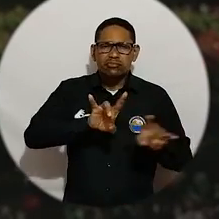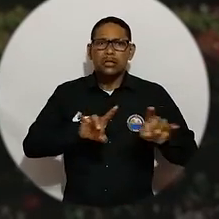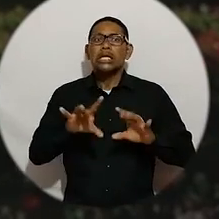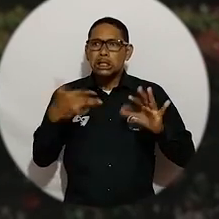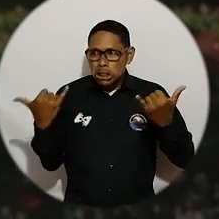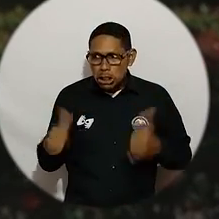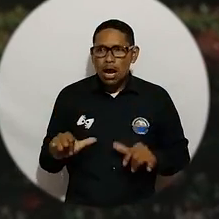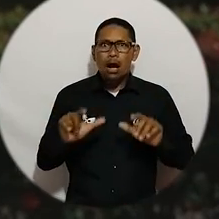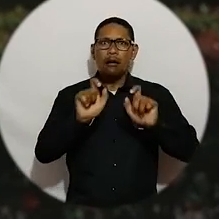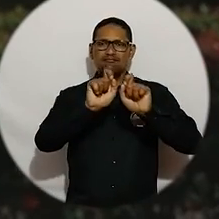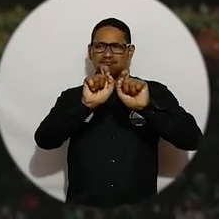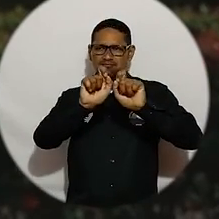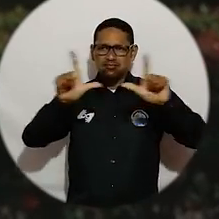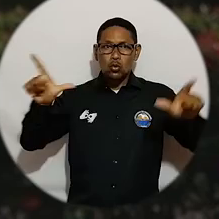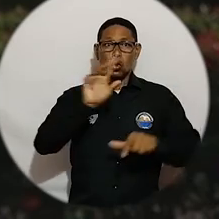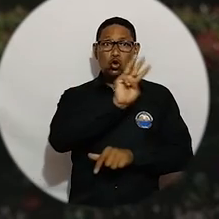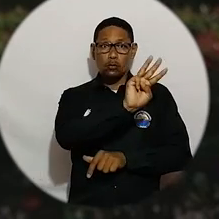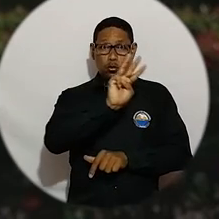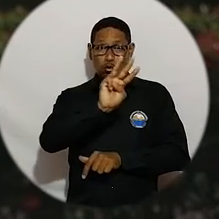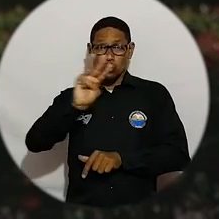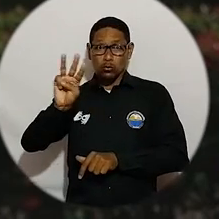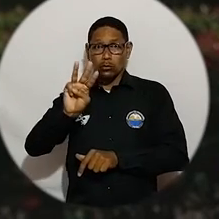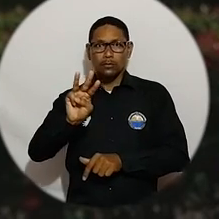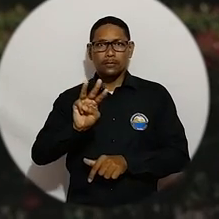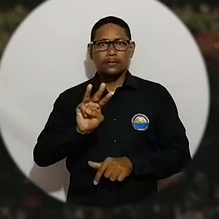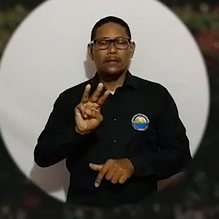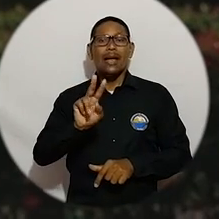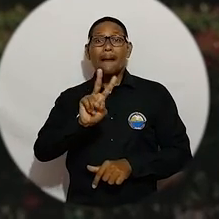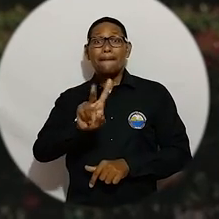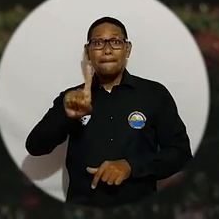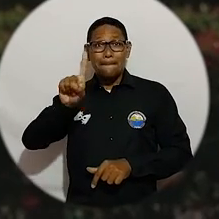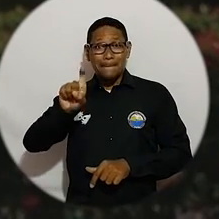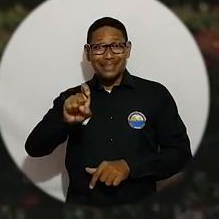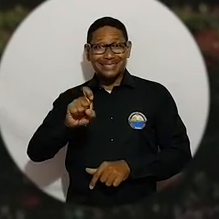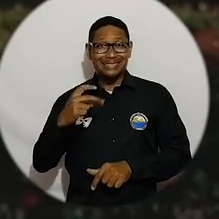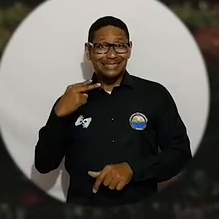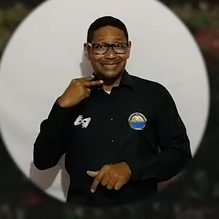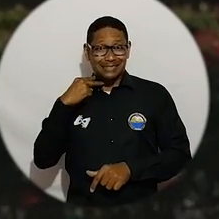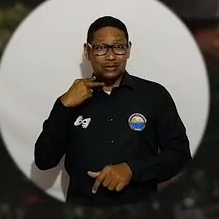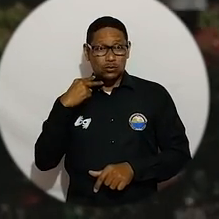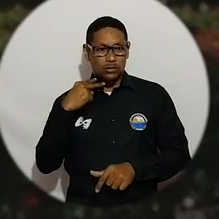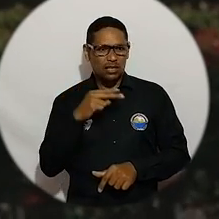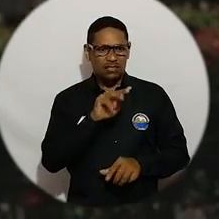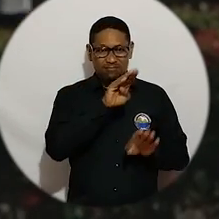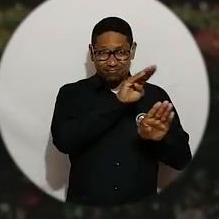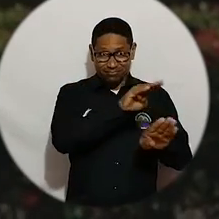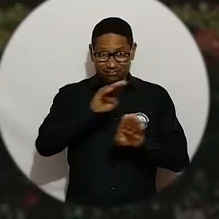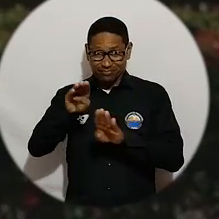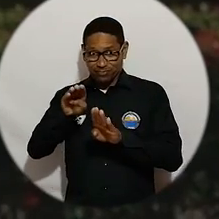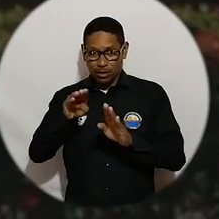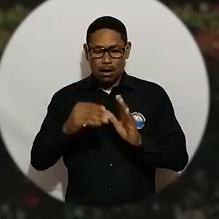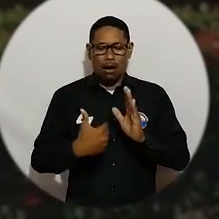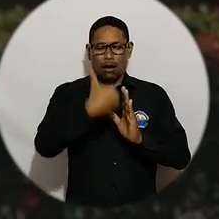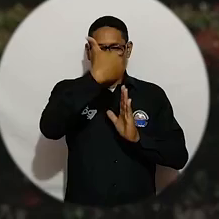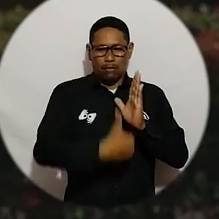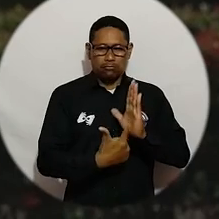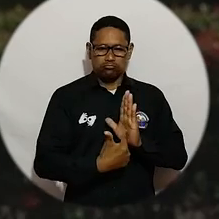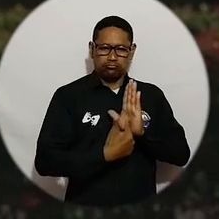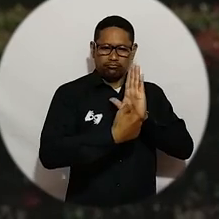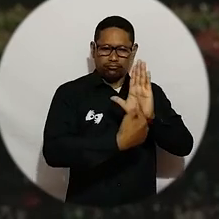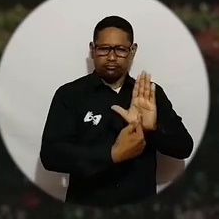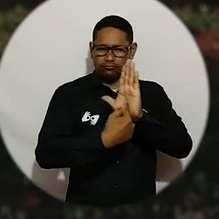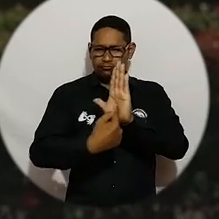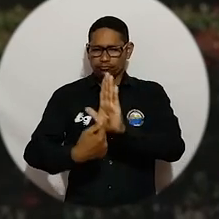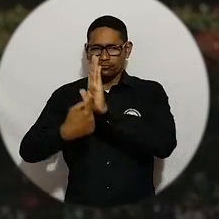web y el próximo 26 de noviembre se van a entregar las credenciales